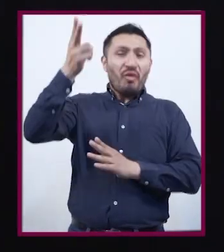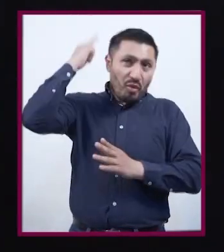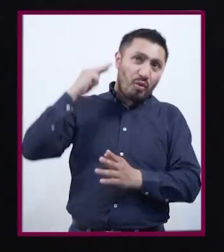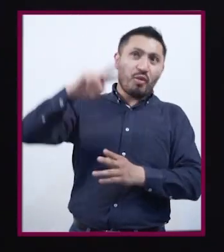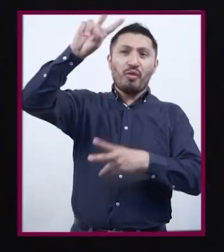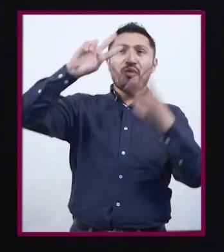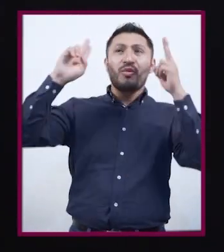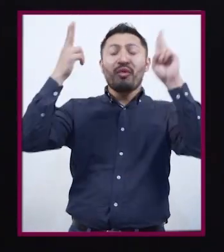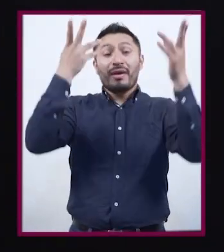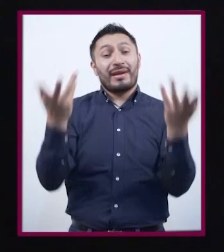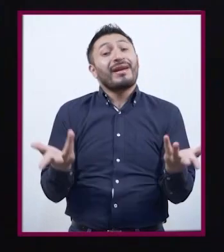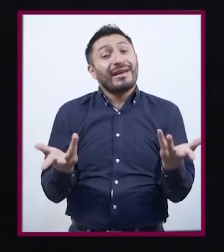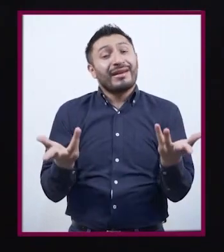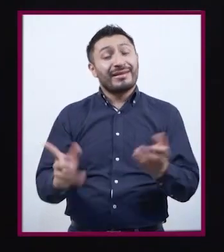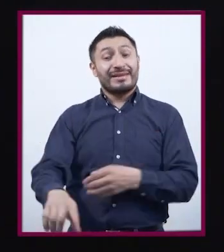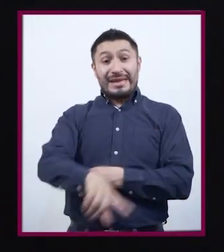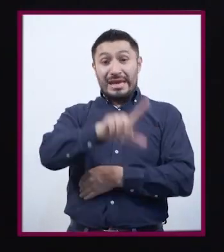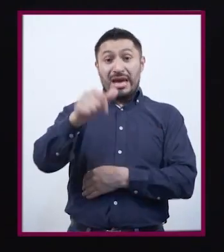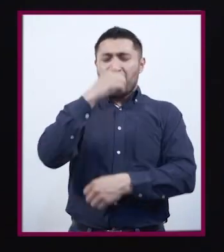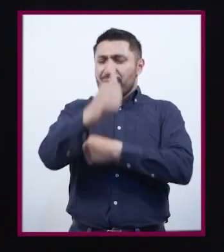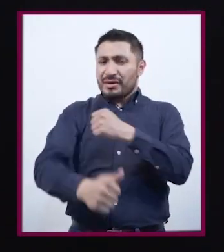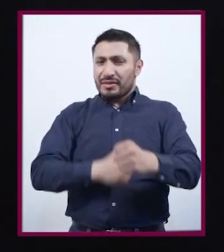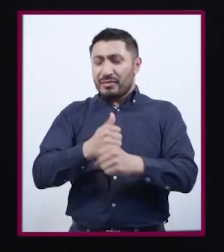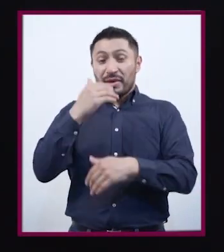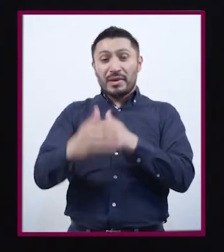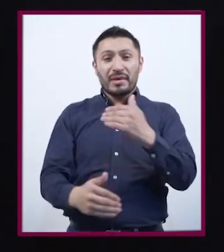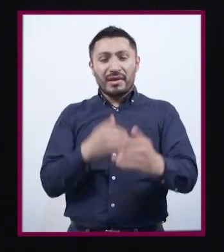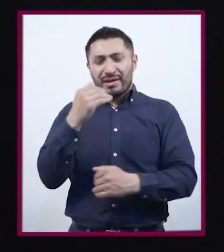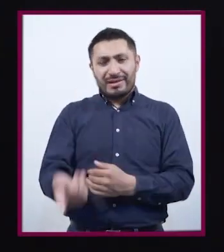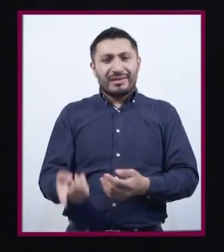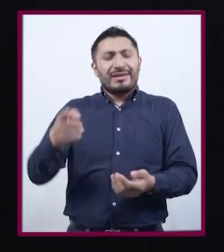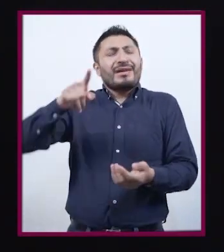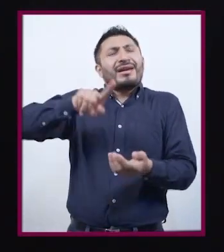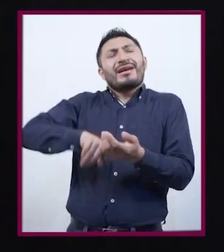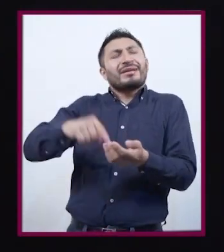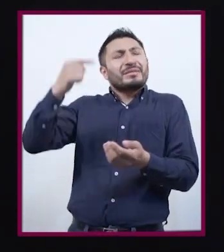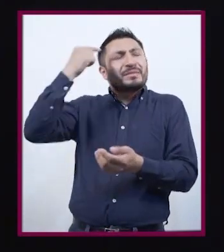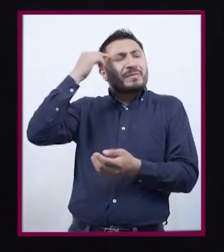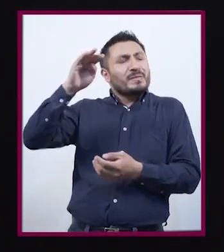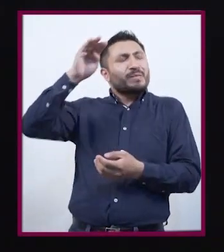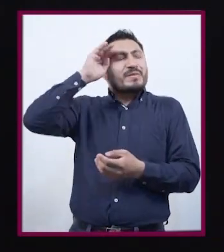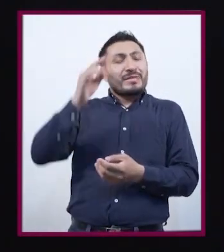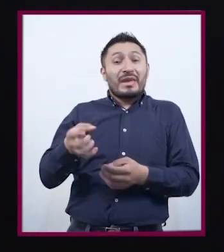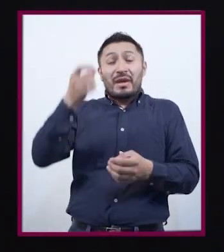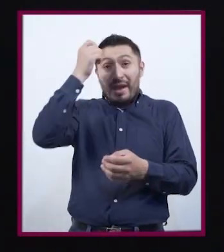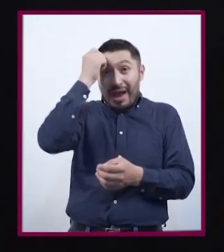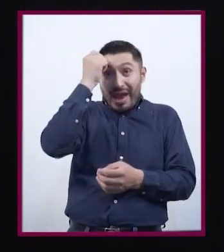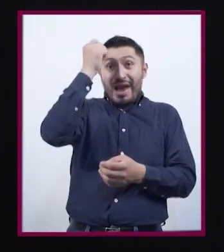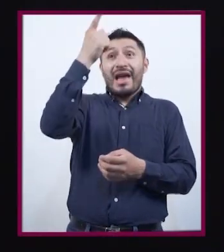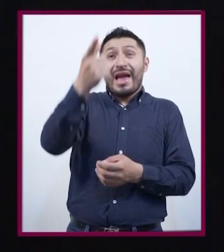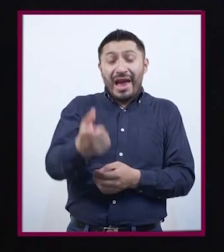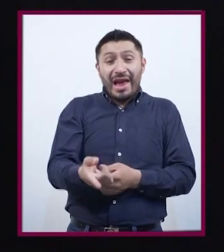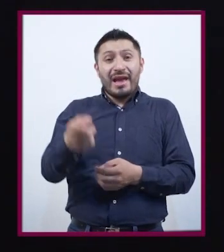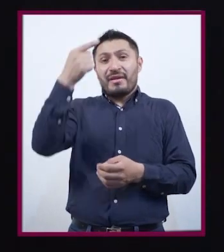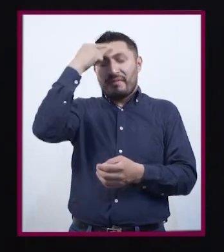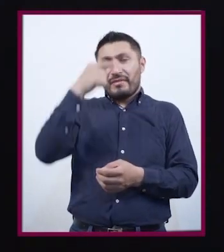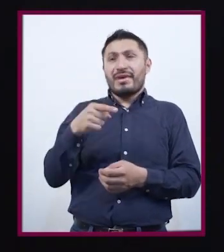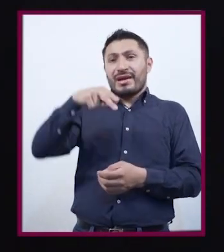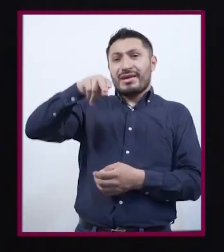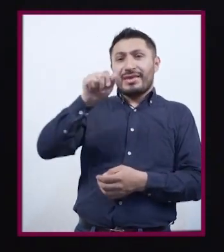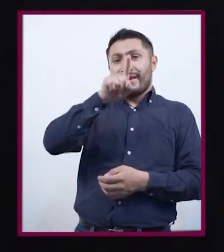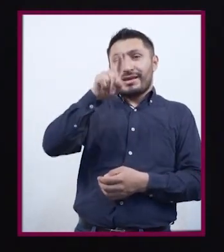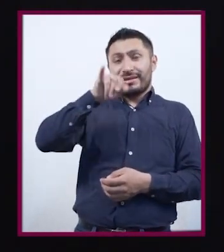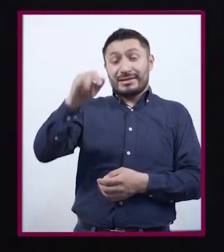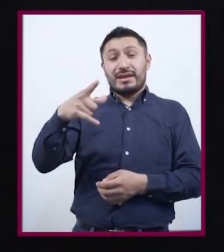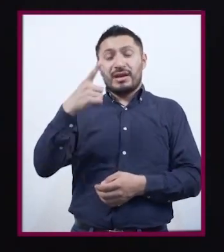desarrollar cohetes que conquistaran el espacio. ¿Y qué crees? Años después, este deseo que nació en su tierna infancia lo llevó a inventar para